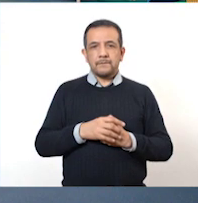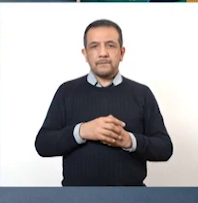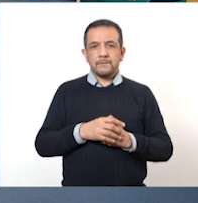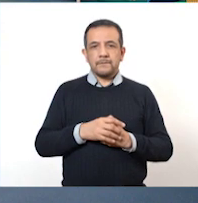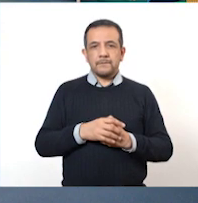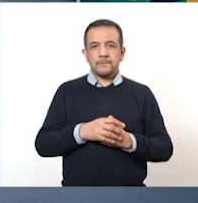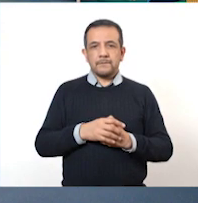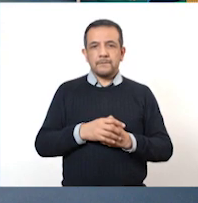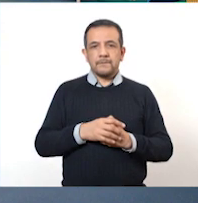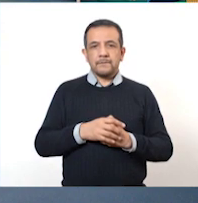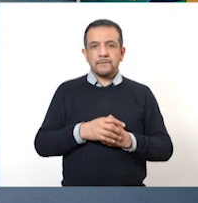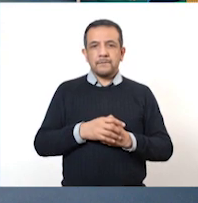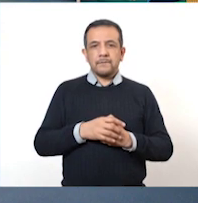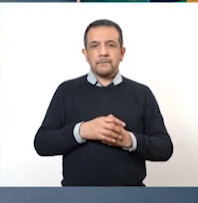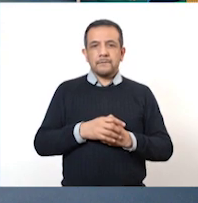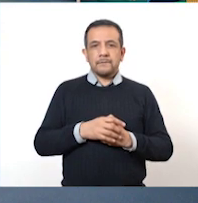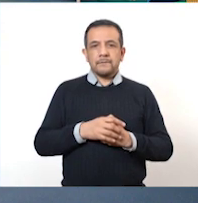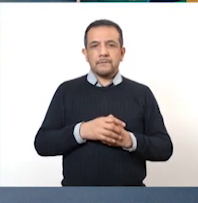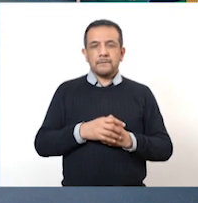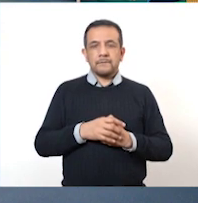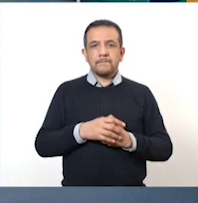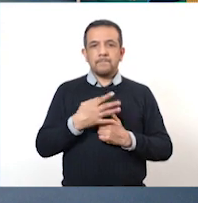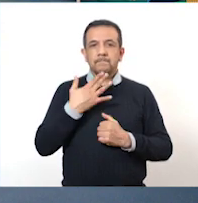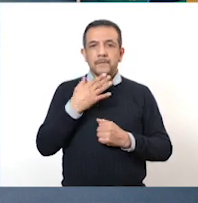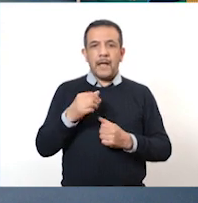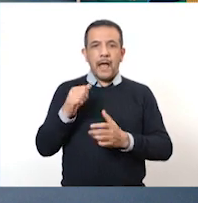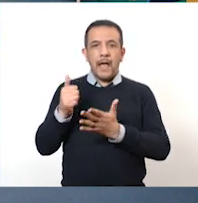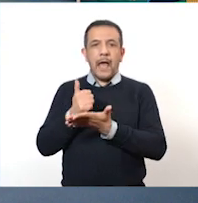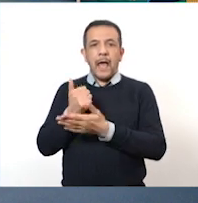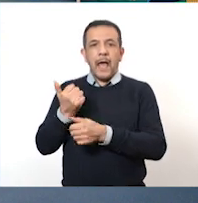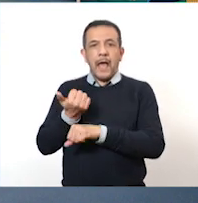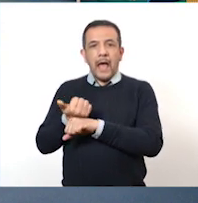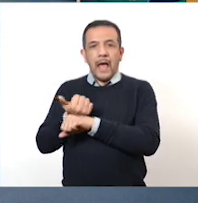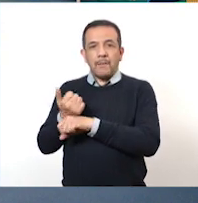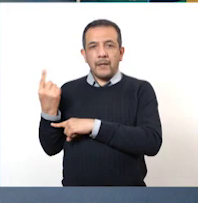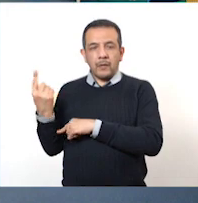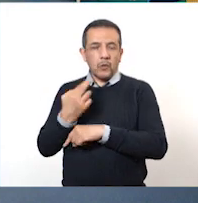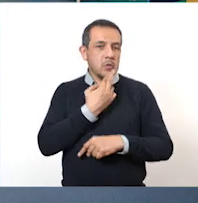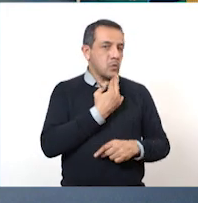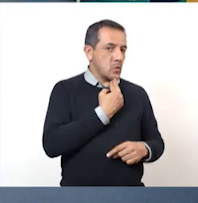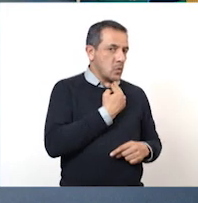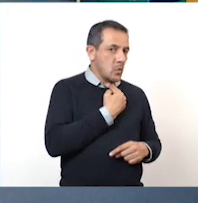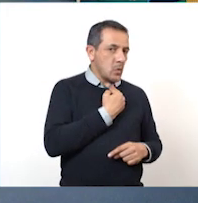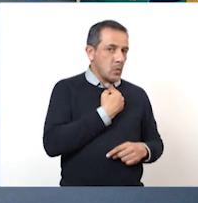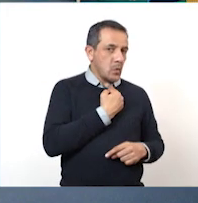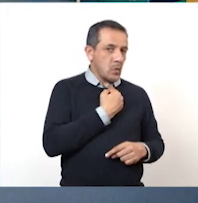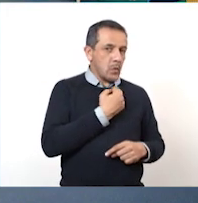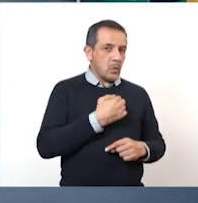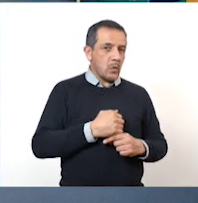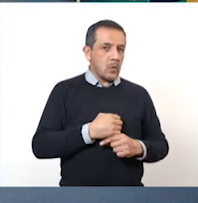Creo que ahí ganarías tú. Sí. Va de nuevo. Amarillo. Rojo.